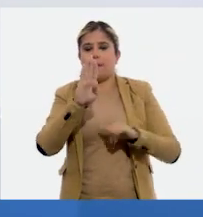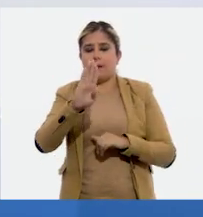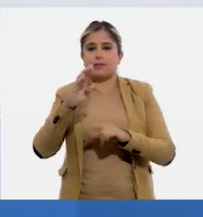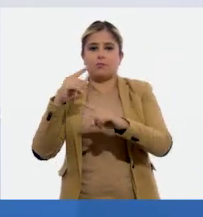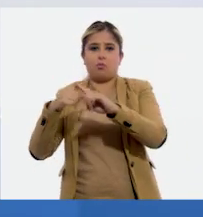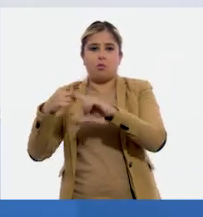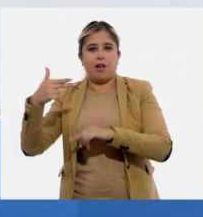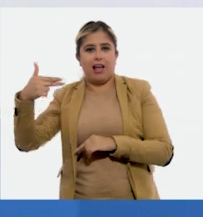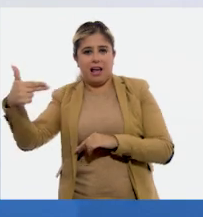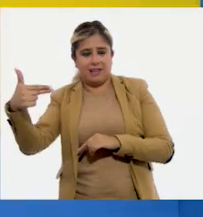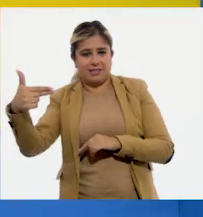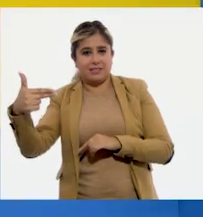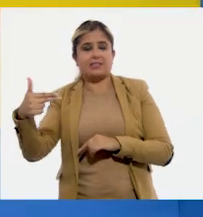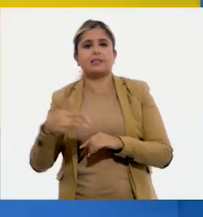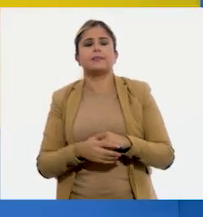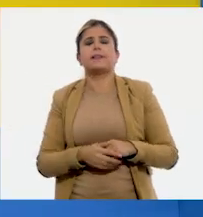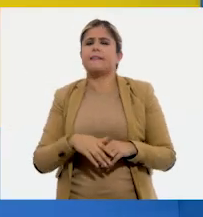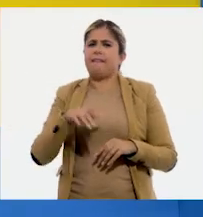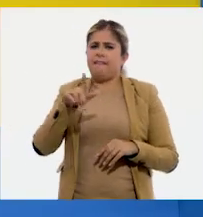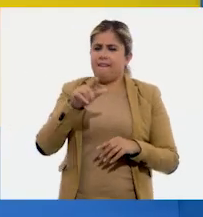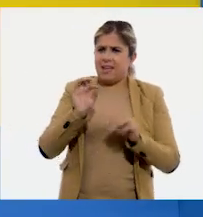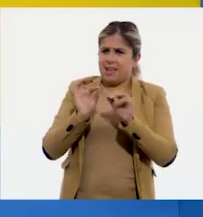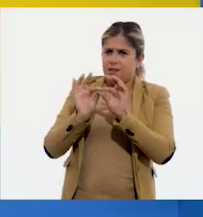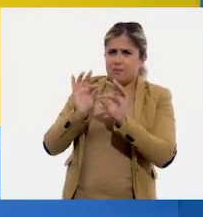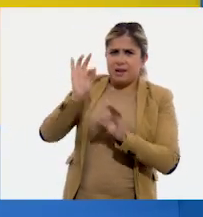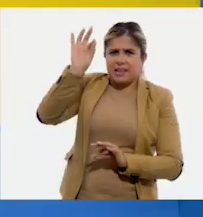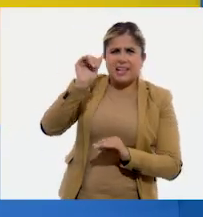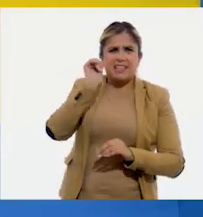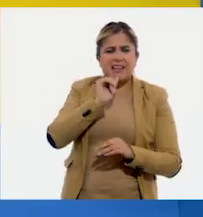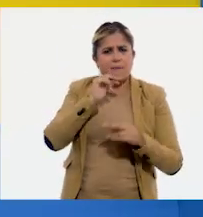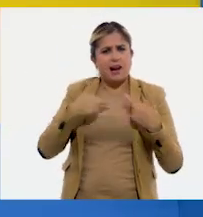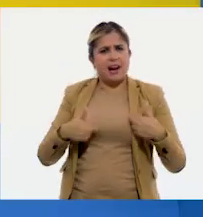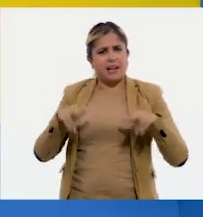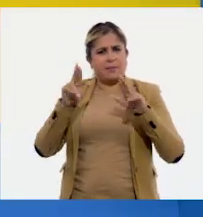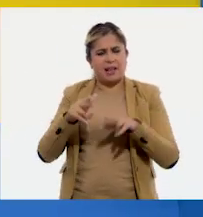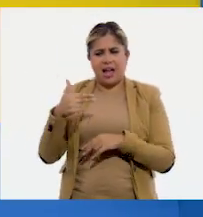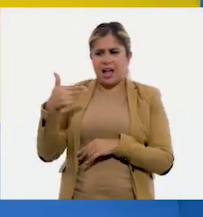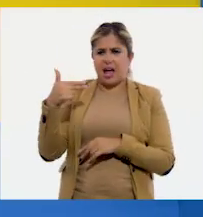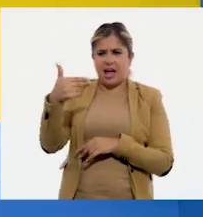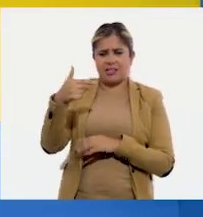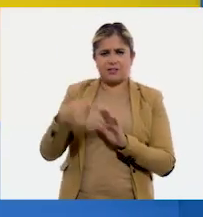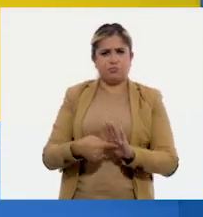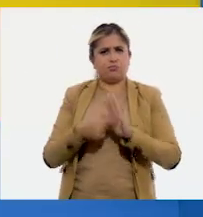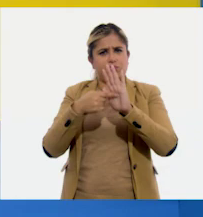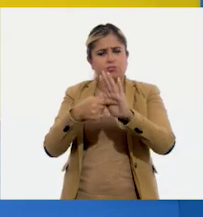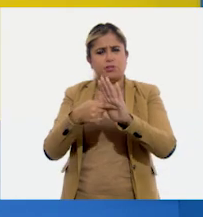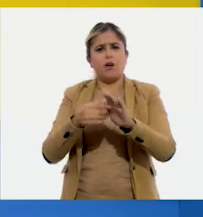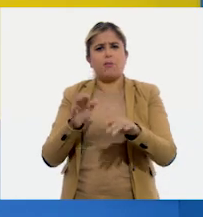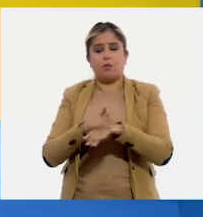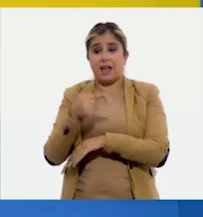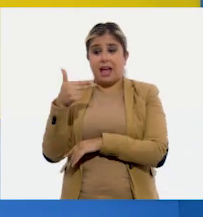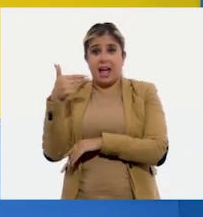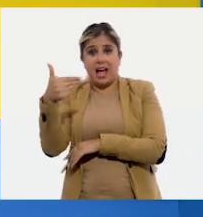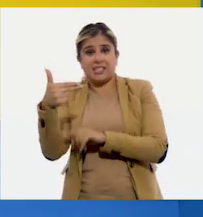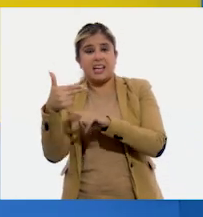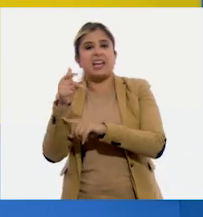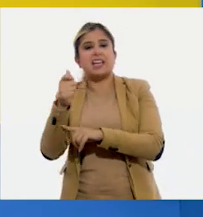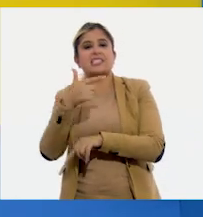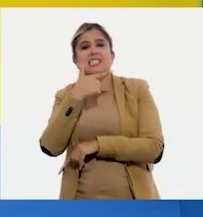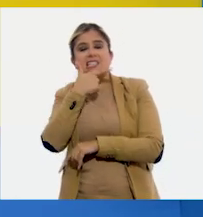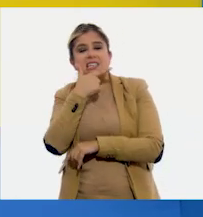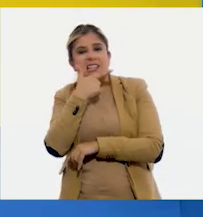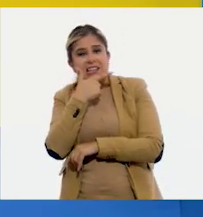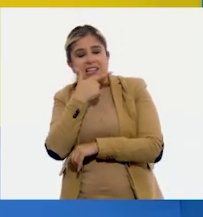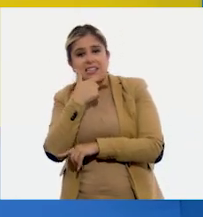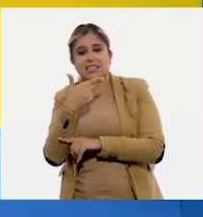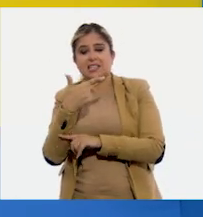altura. La altura casi siempre se representa con la letra H, porque esta nomenclatura viene del inglés,